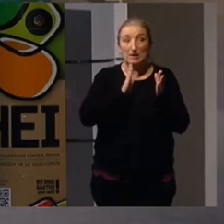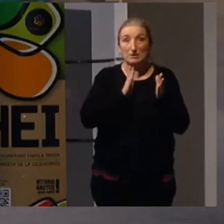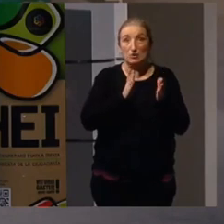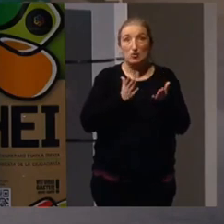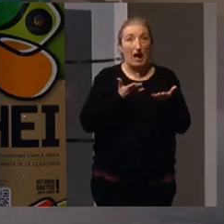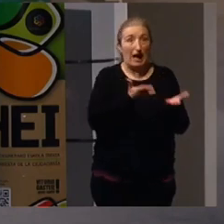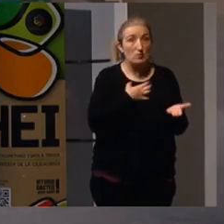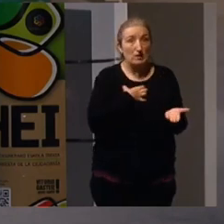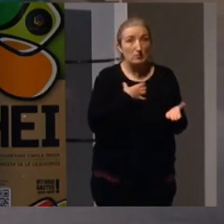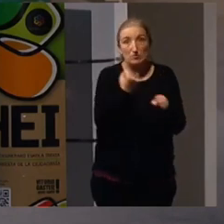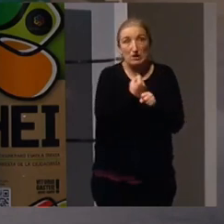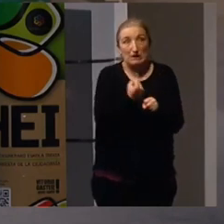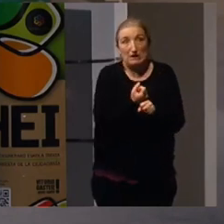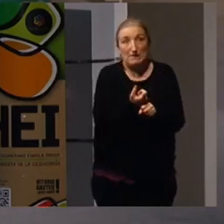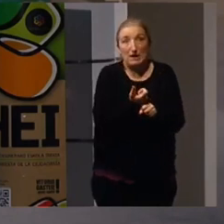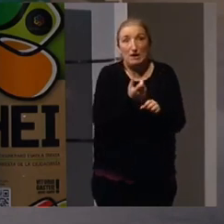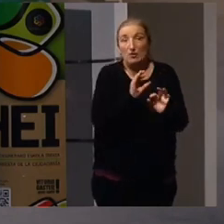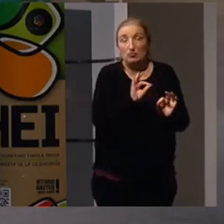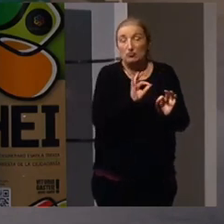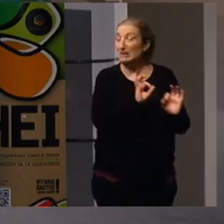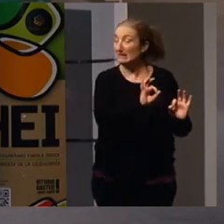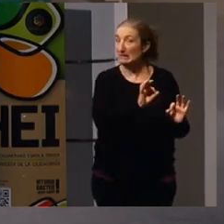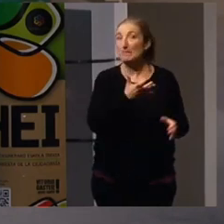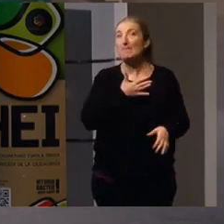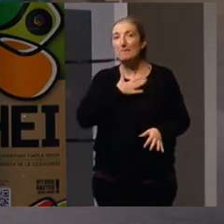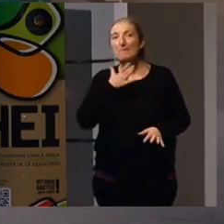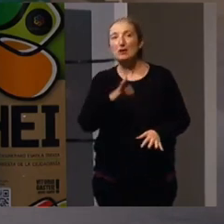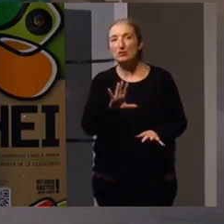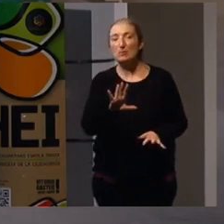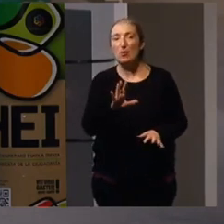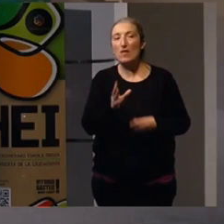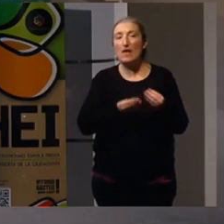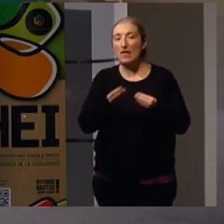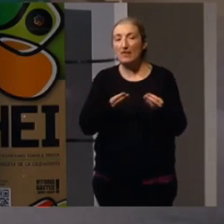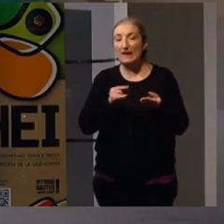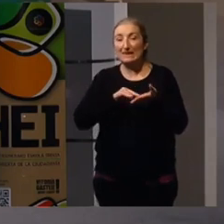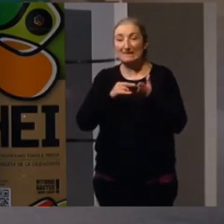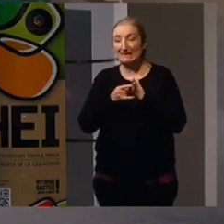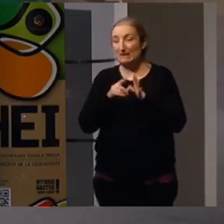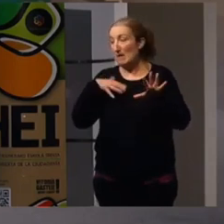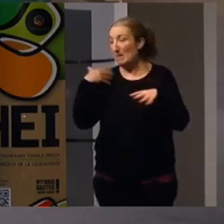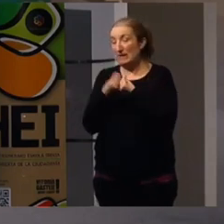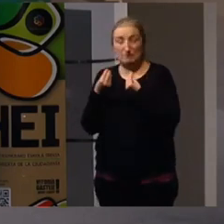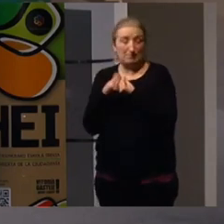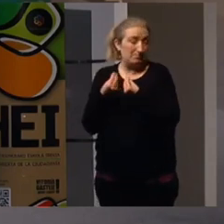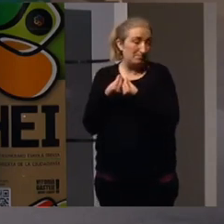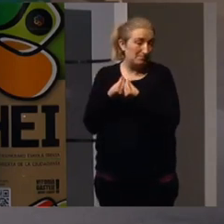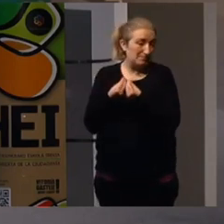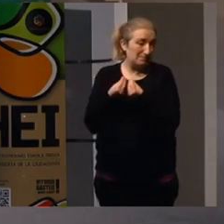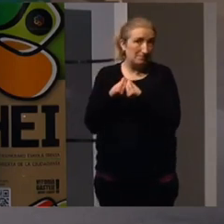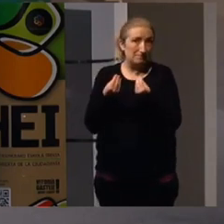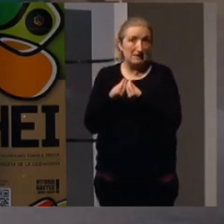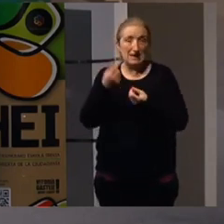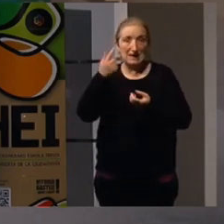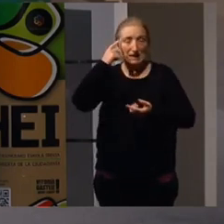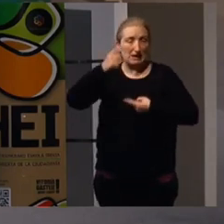O, y esto es lo más frecuente y lo más habitual, algo psicoterapéutico hay que se podría hacer, pero el sistema está tan colapsado que en realidad, en tanto que la red de